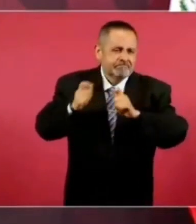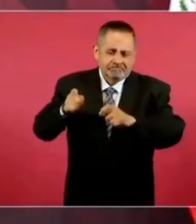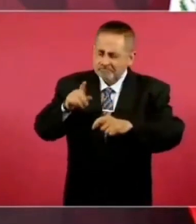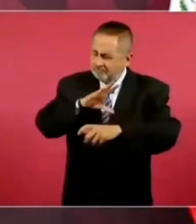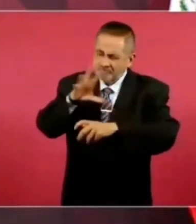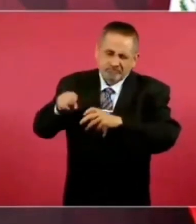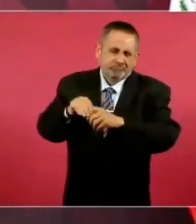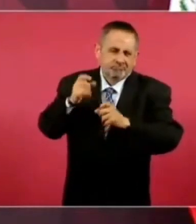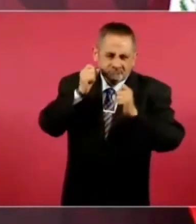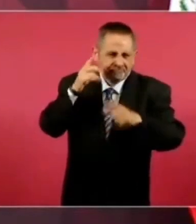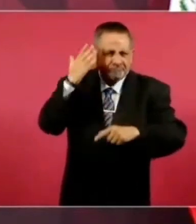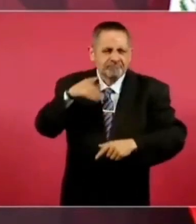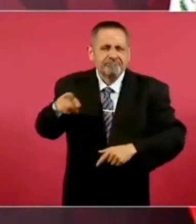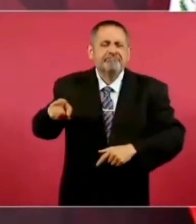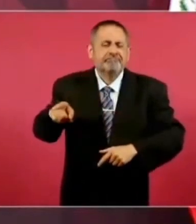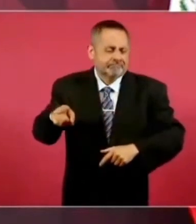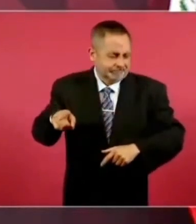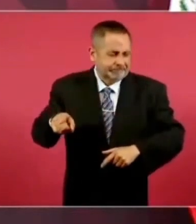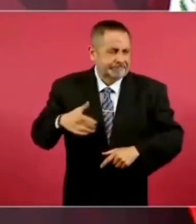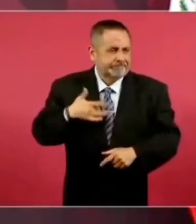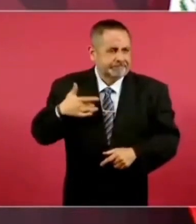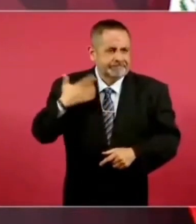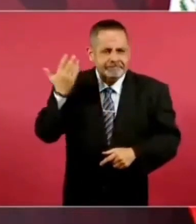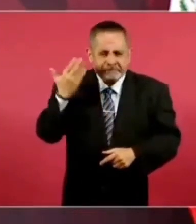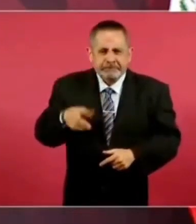muy consciente,